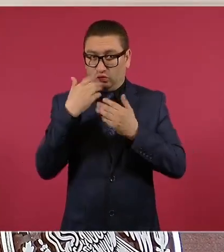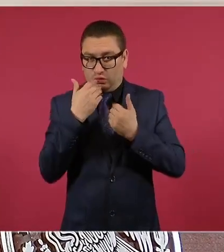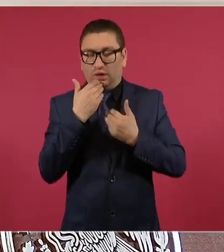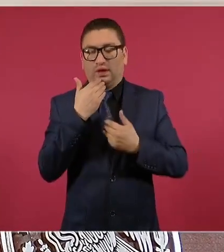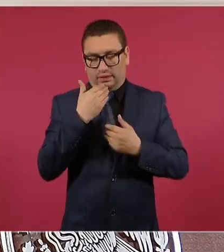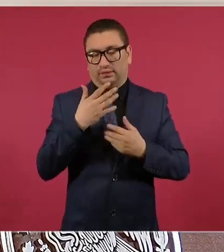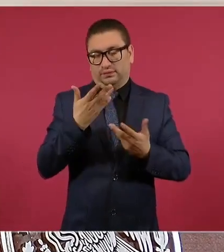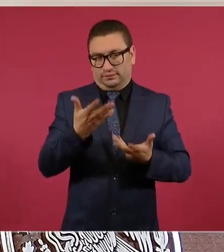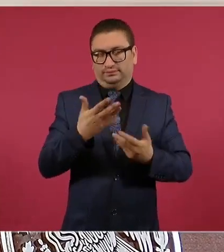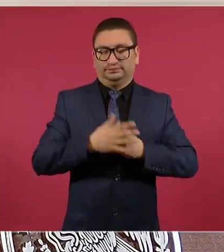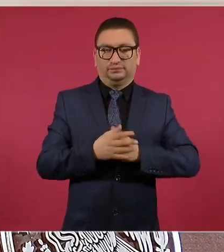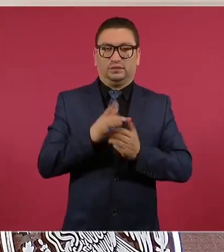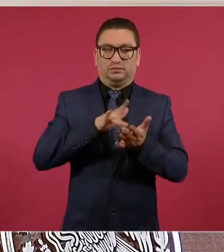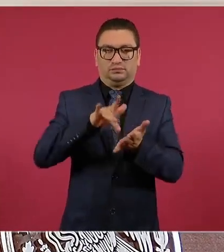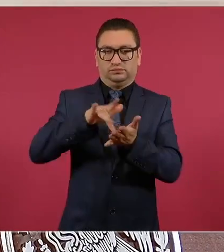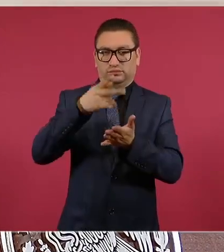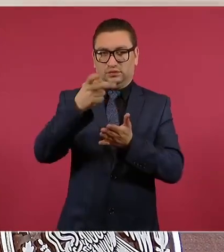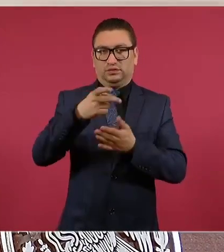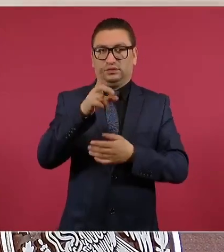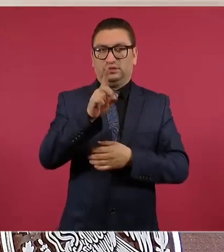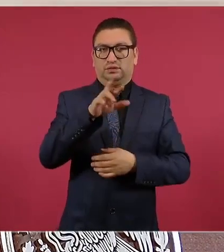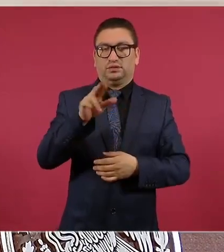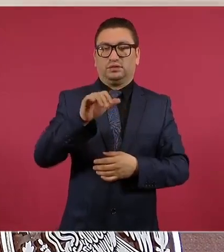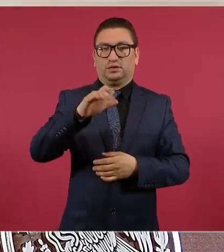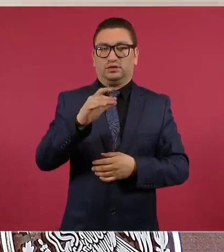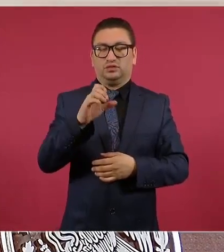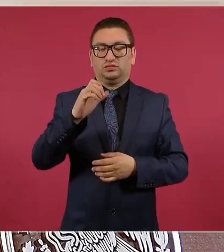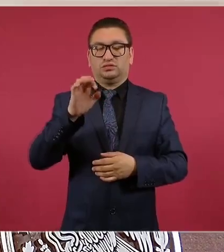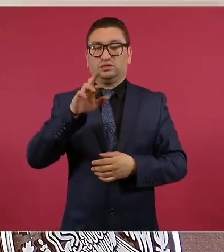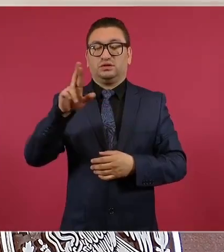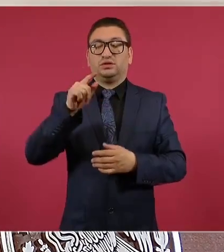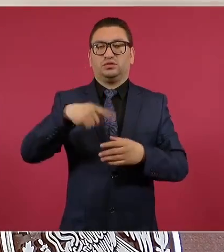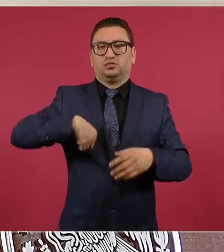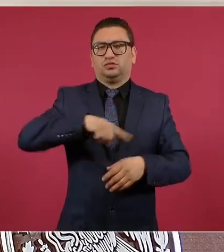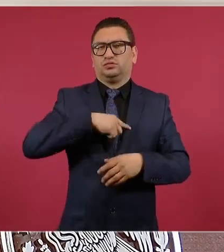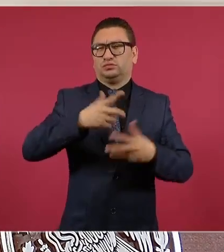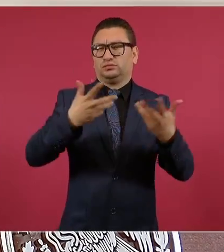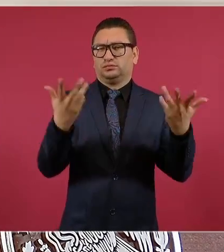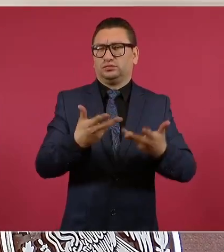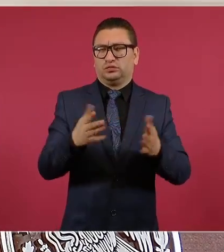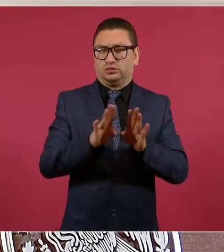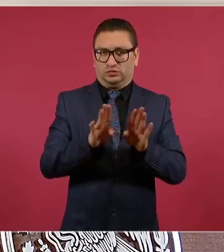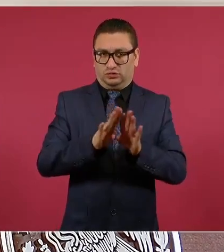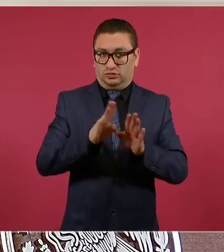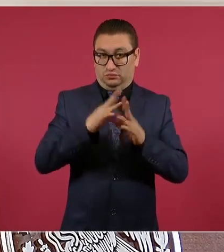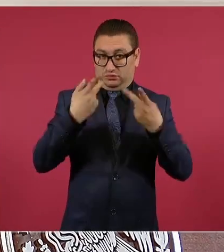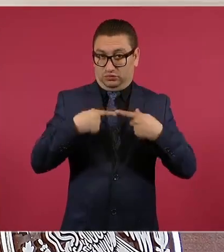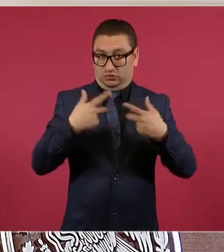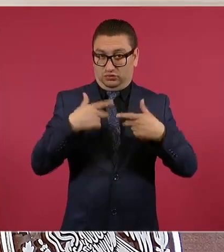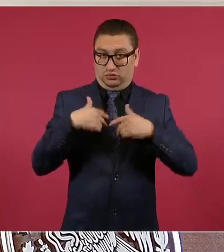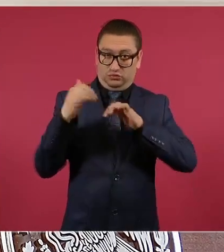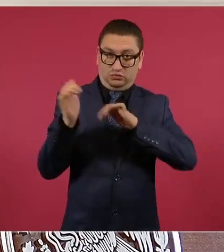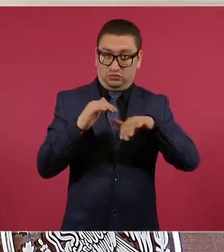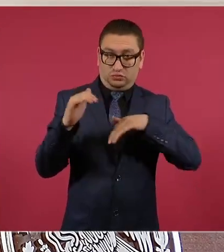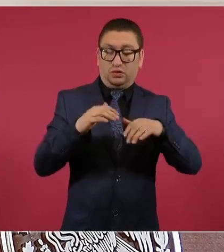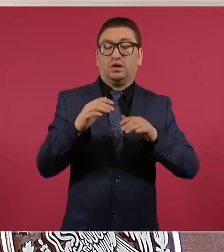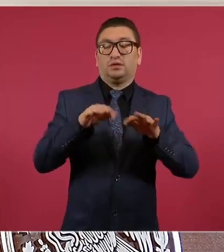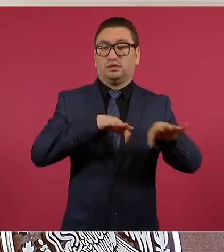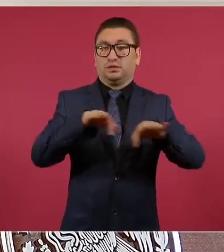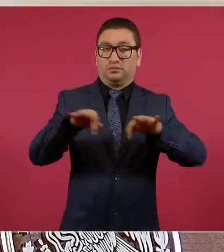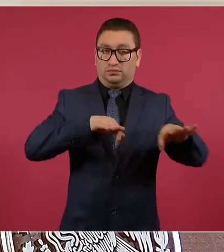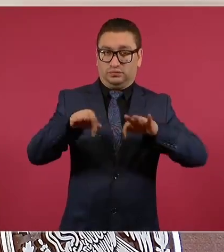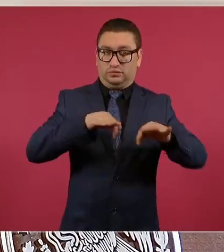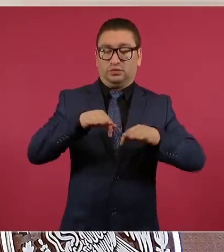queremos informar, como lo comentaba el doctor Alcocer, lo que hemos hecho en cuanto a contratación de médicos